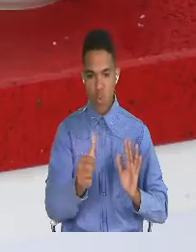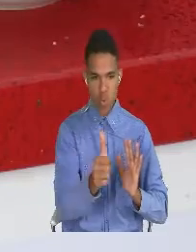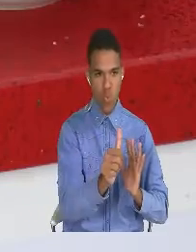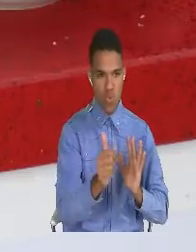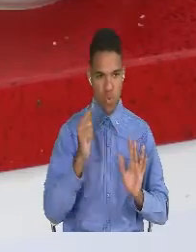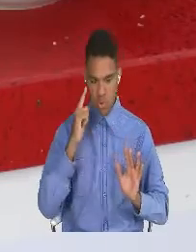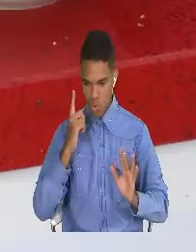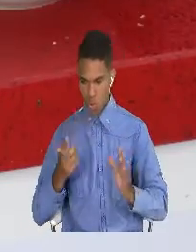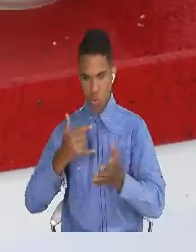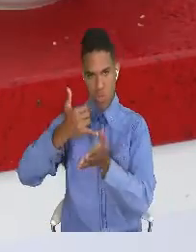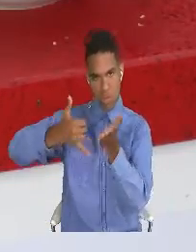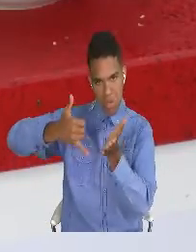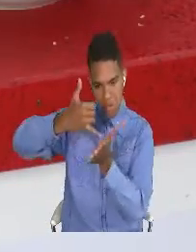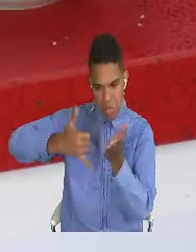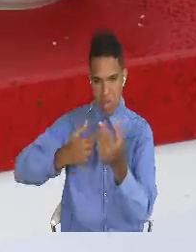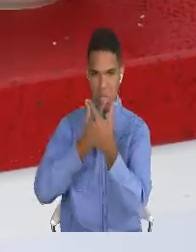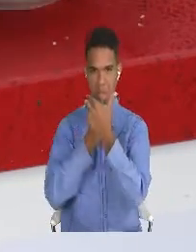nuestro queso,